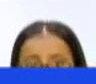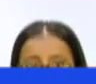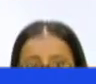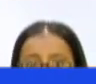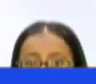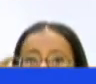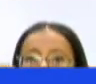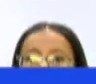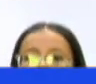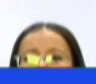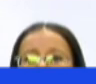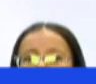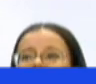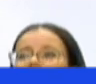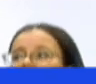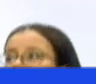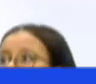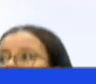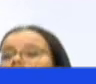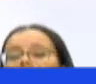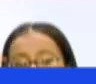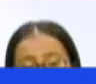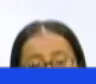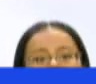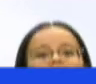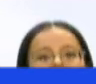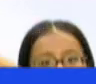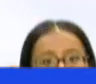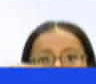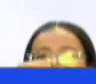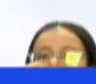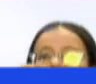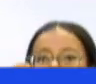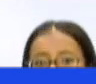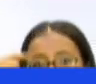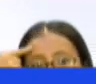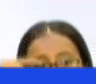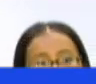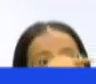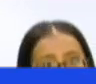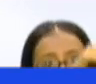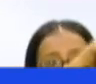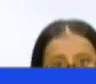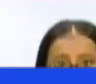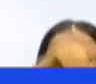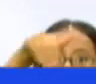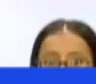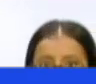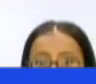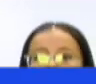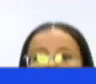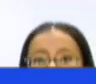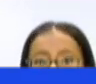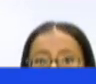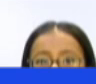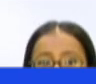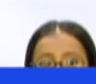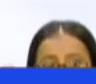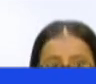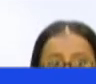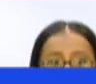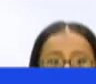del dinero del narcotráfico a cambio de cada voto para apoyar la propuesta